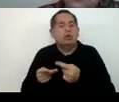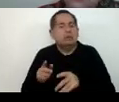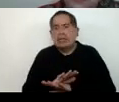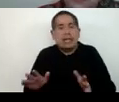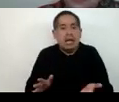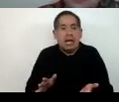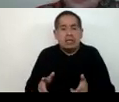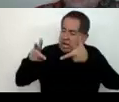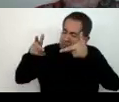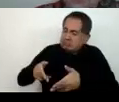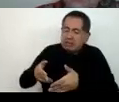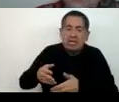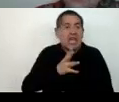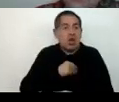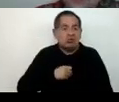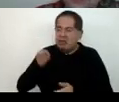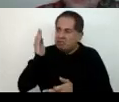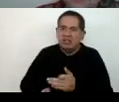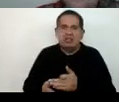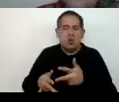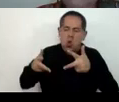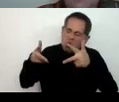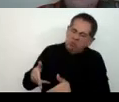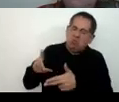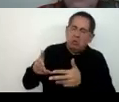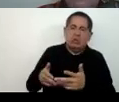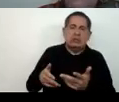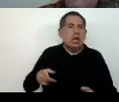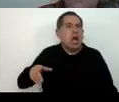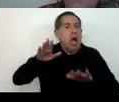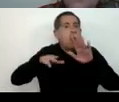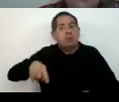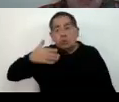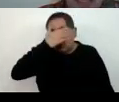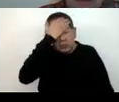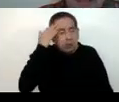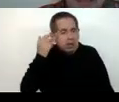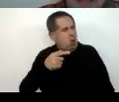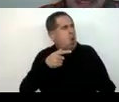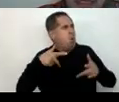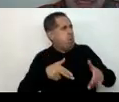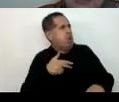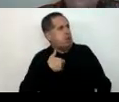ocasiones, pues ni se enteran de que fueron operadas porque